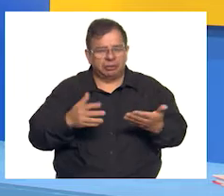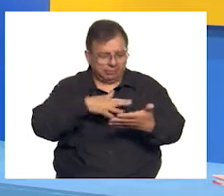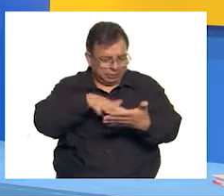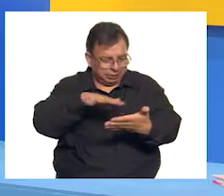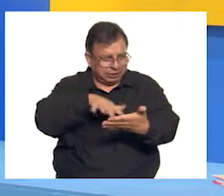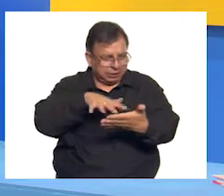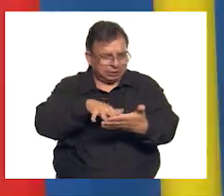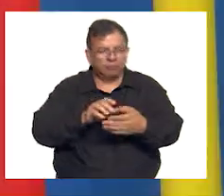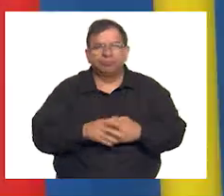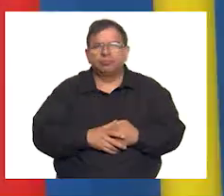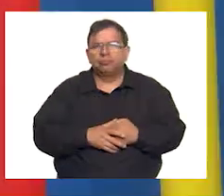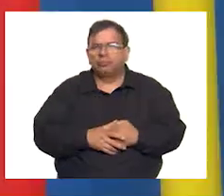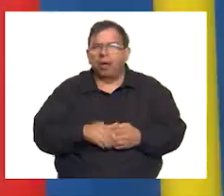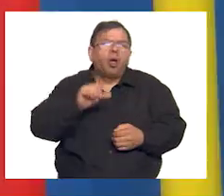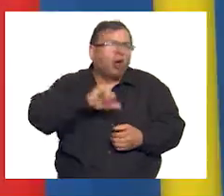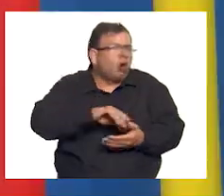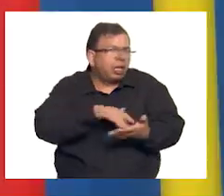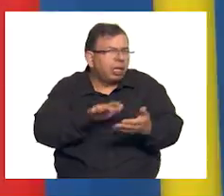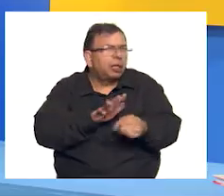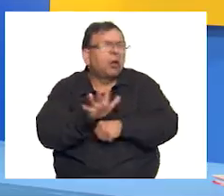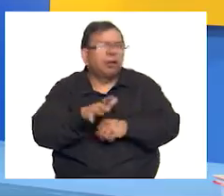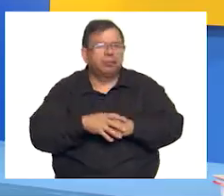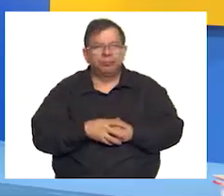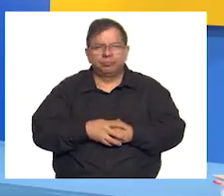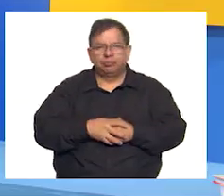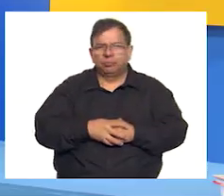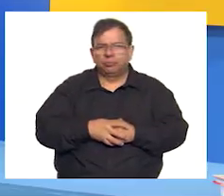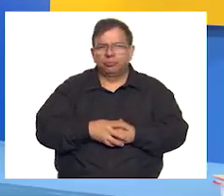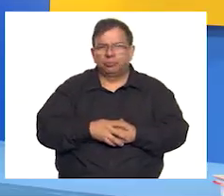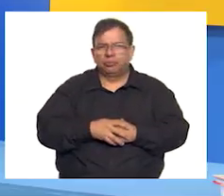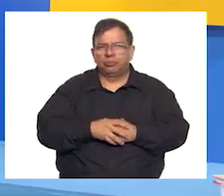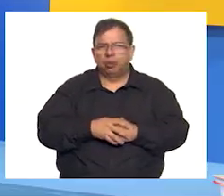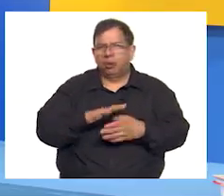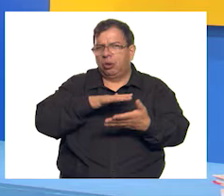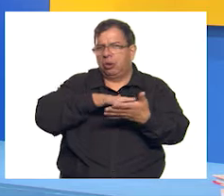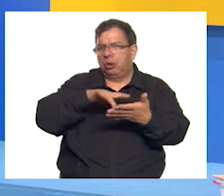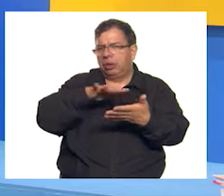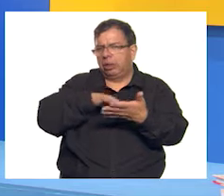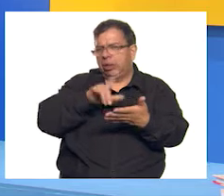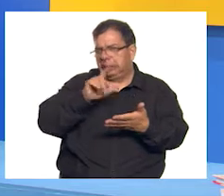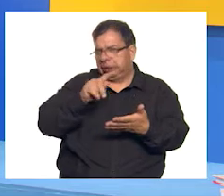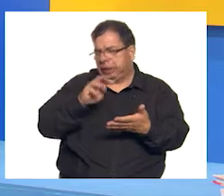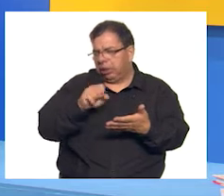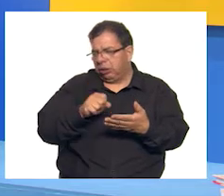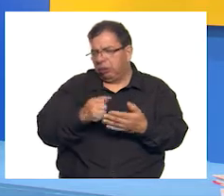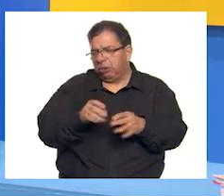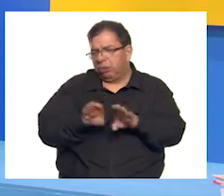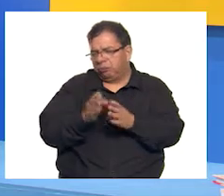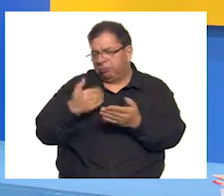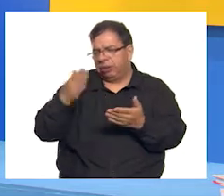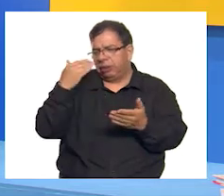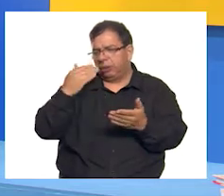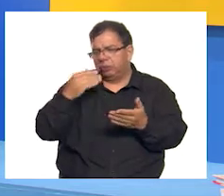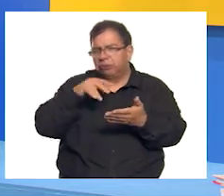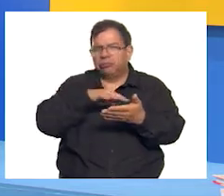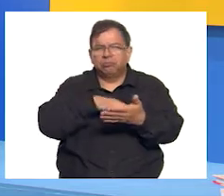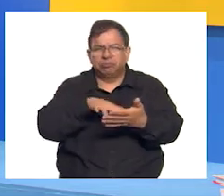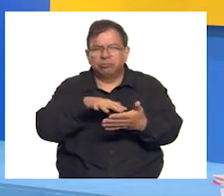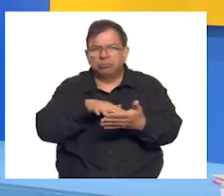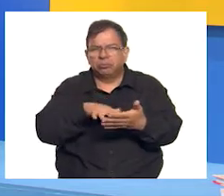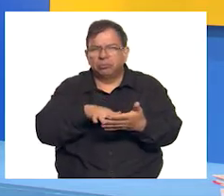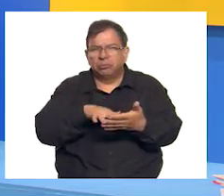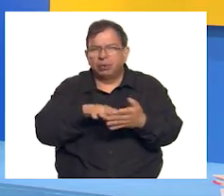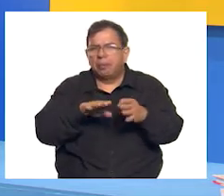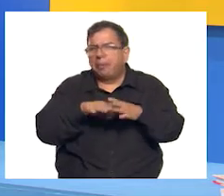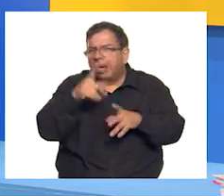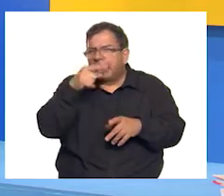lectura. ¿Qué vamos a leer hoy, Gaby? Hoy no leeremos un texto literario como lo hemos venido haciendo, sino un texto con